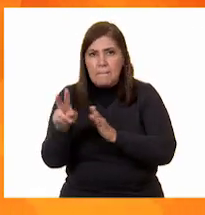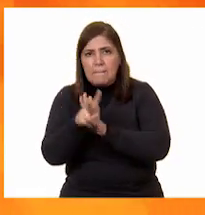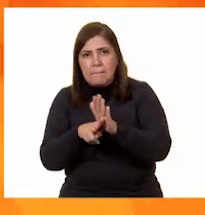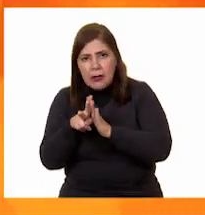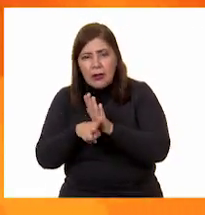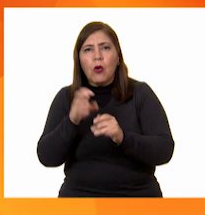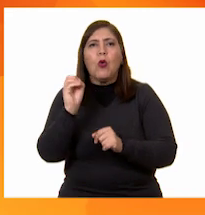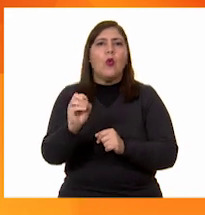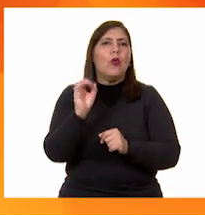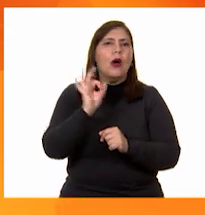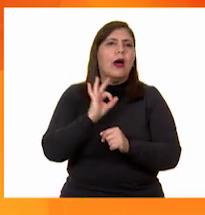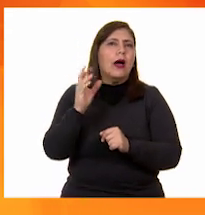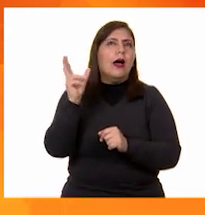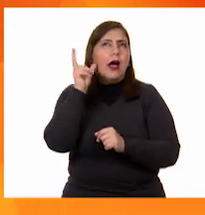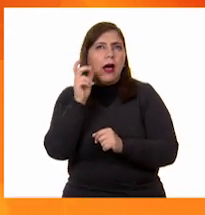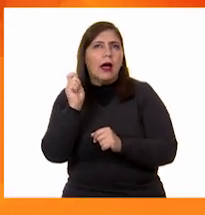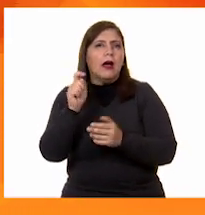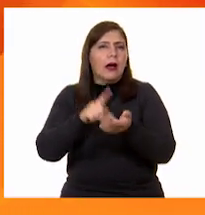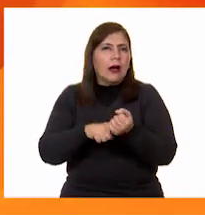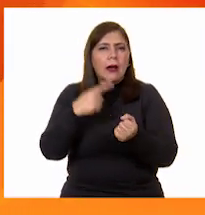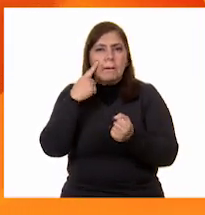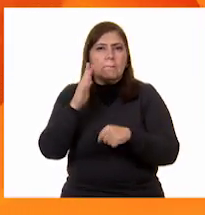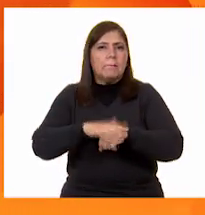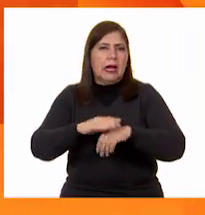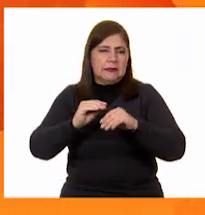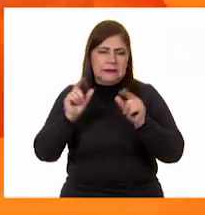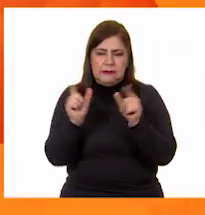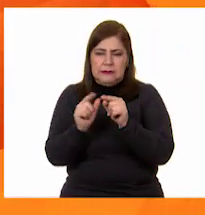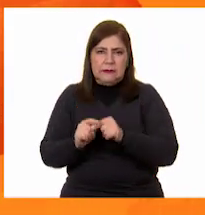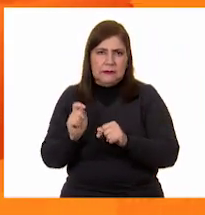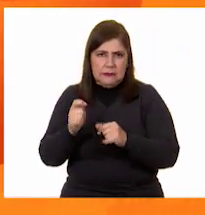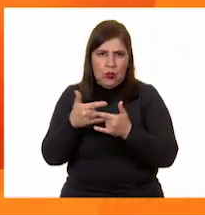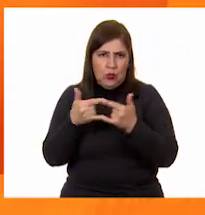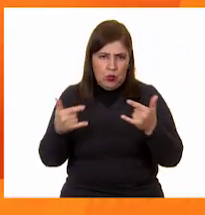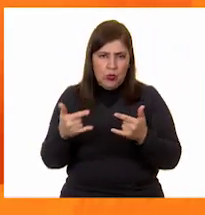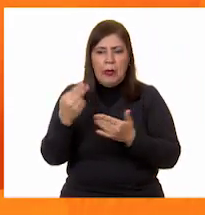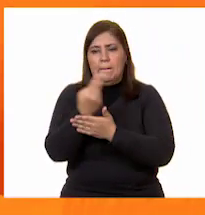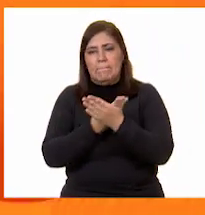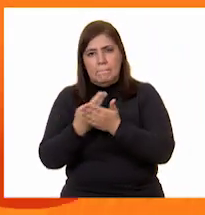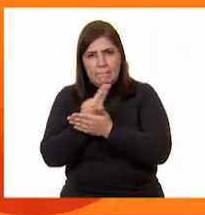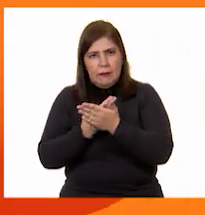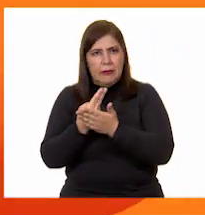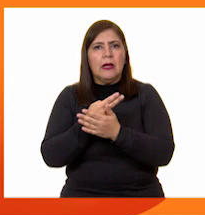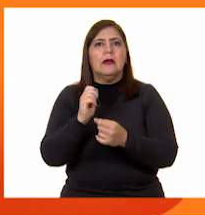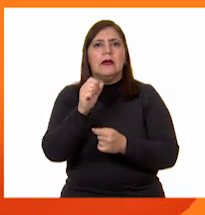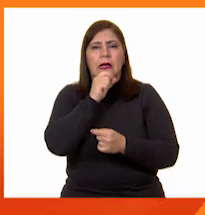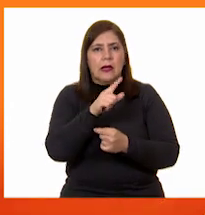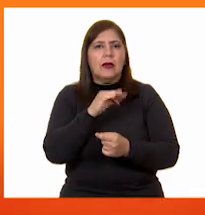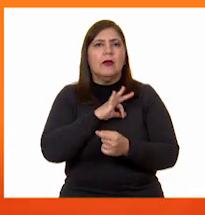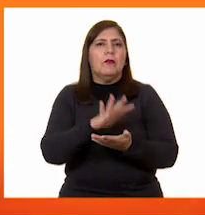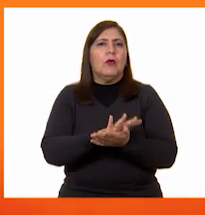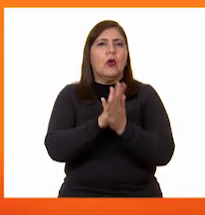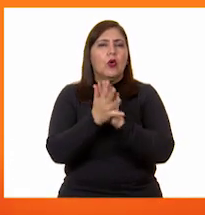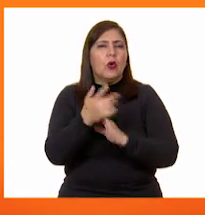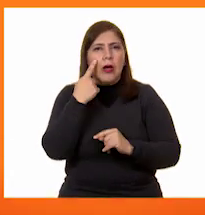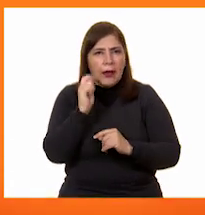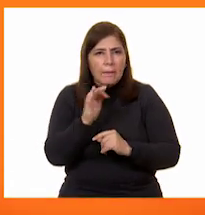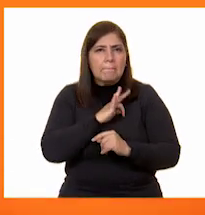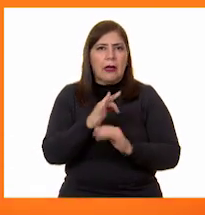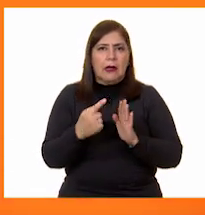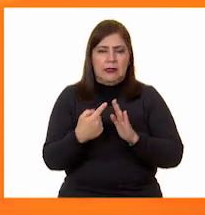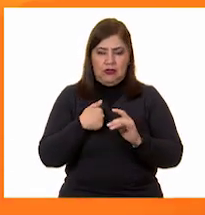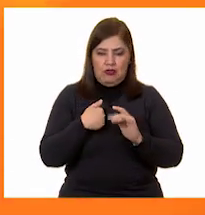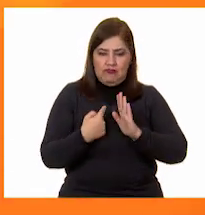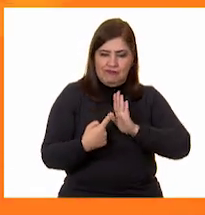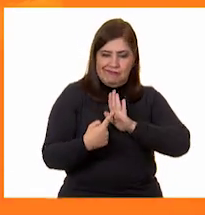o audios con mensajes breves y claros, cuentos breves e ilustrados, convertirnos en modelos para que imiten